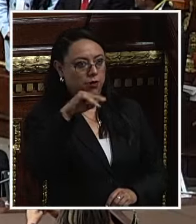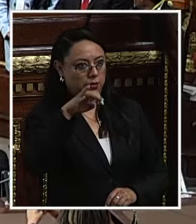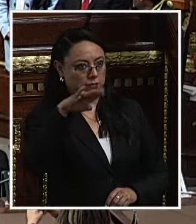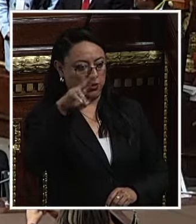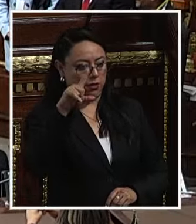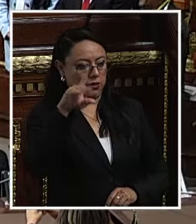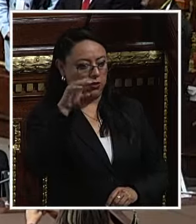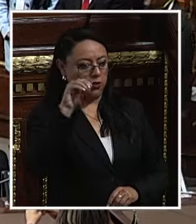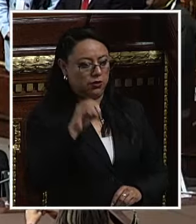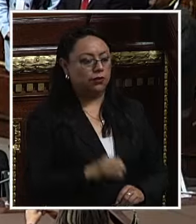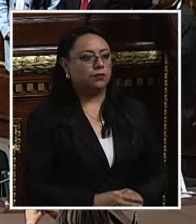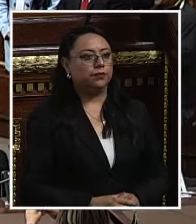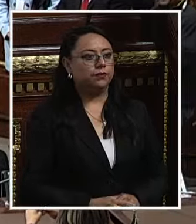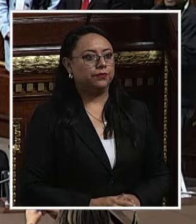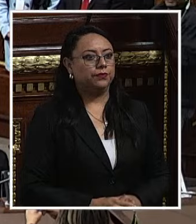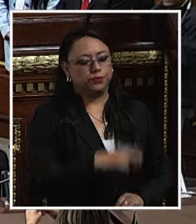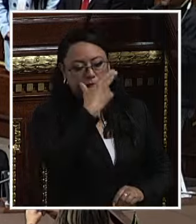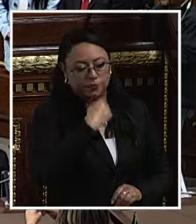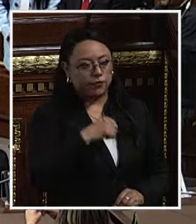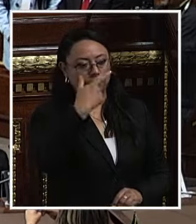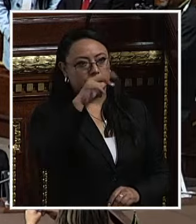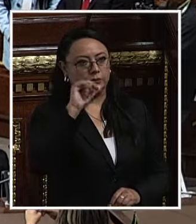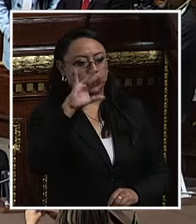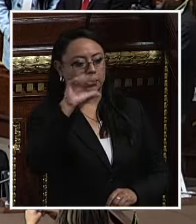García Loria Omar Alejandro.